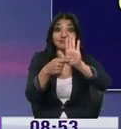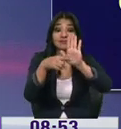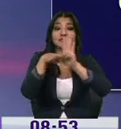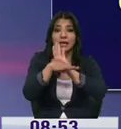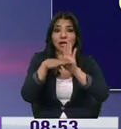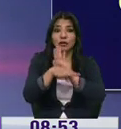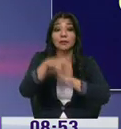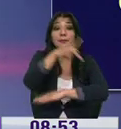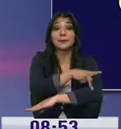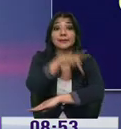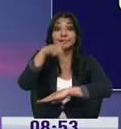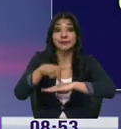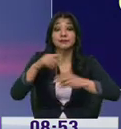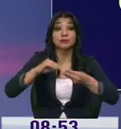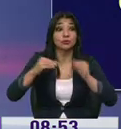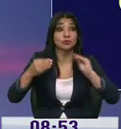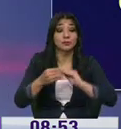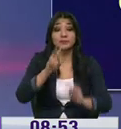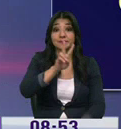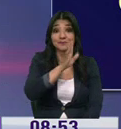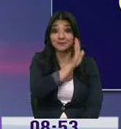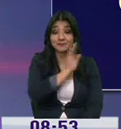del Pichincha,